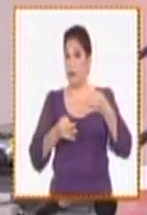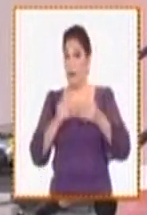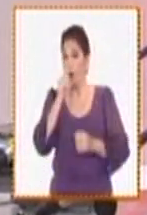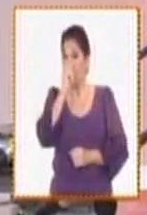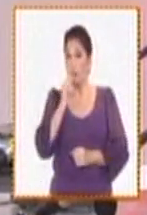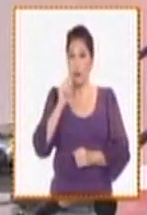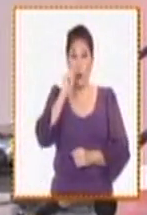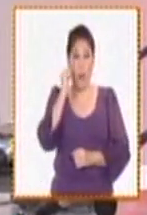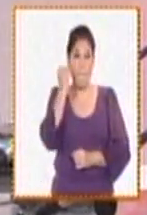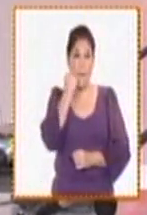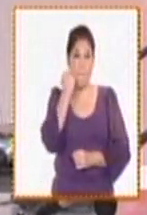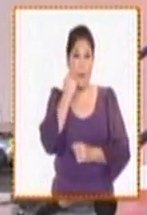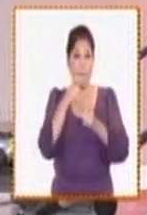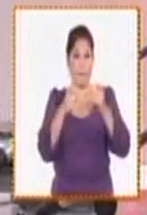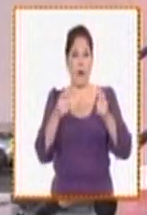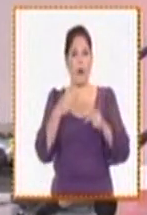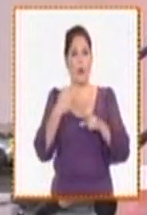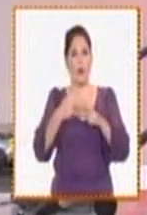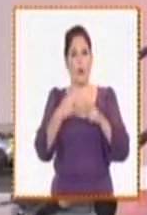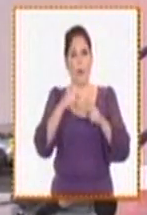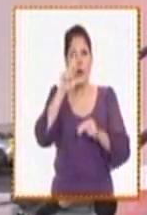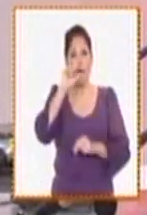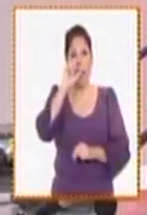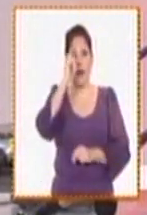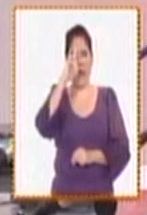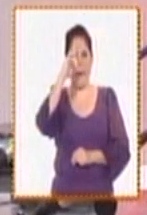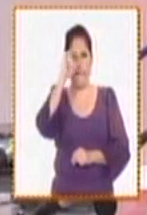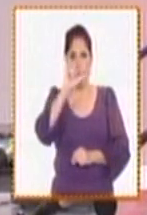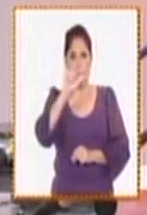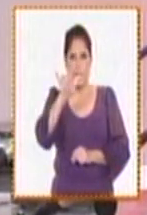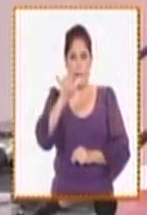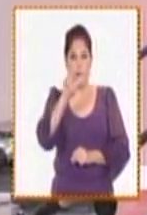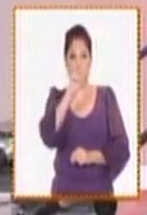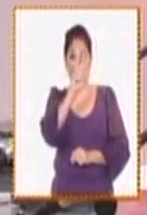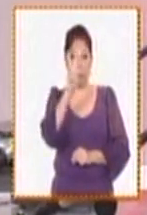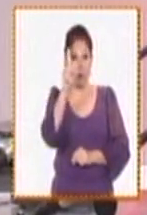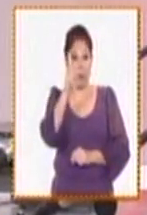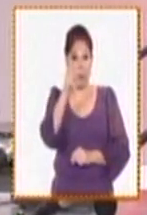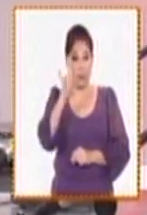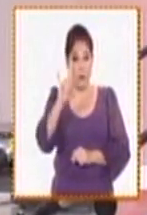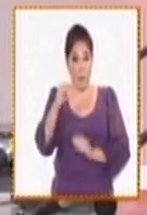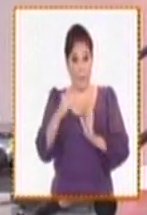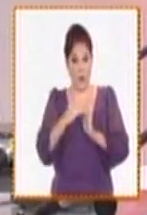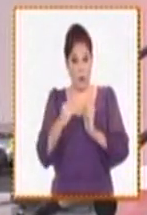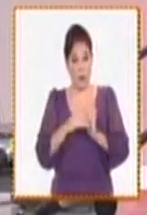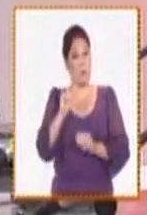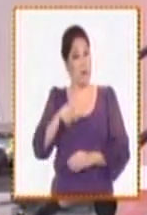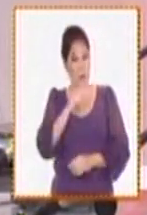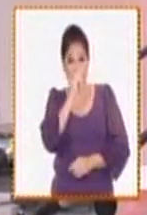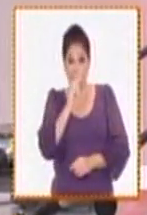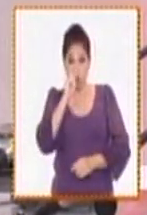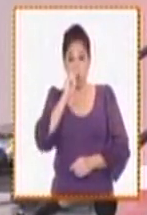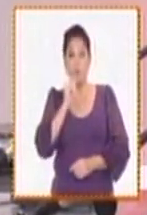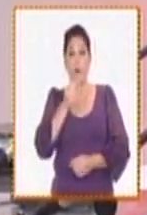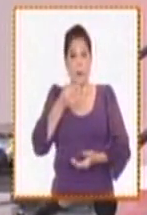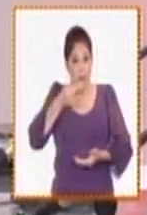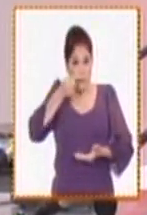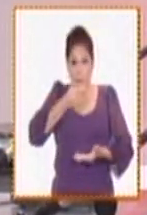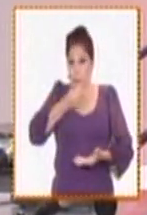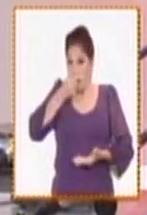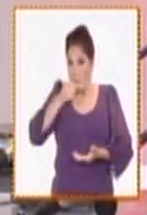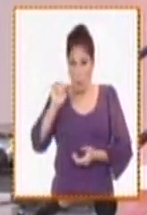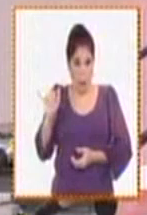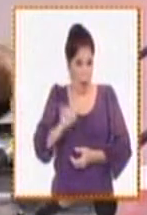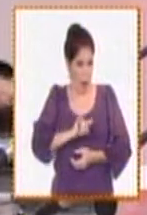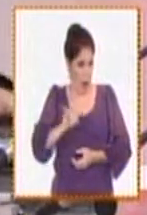más consumida era el cannabis, con 219 millones de consumidores en todo el mundo. ¿Cómo